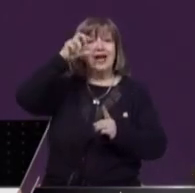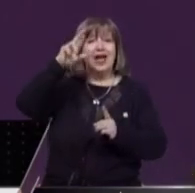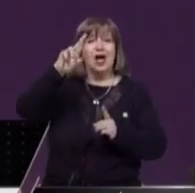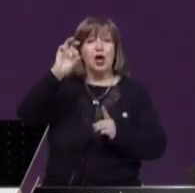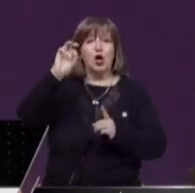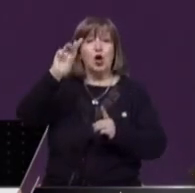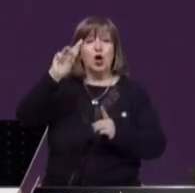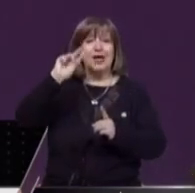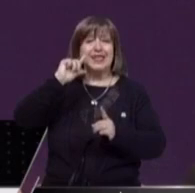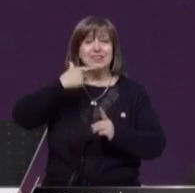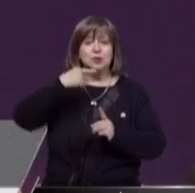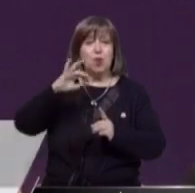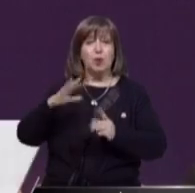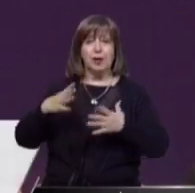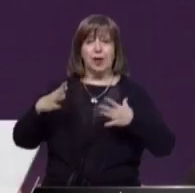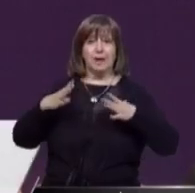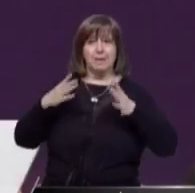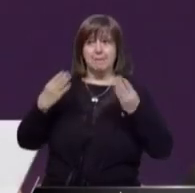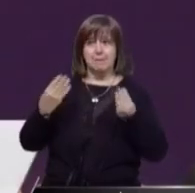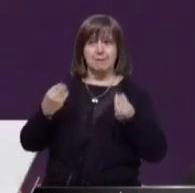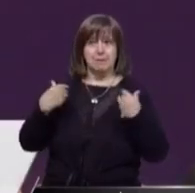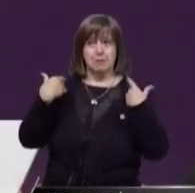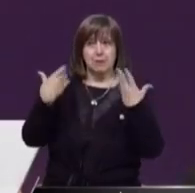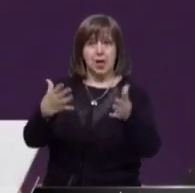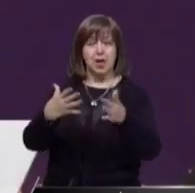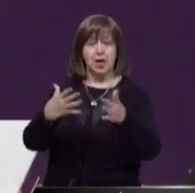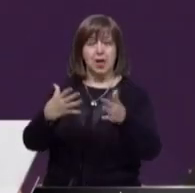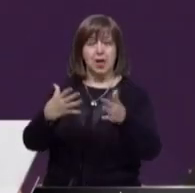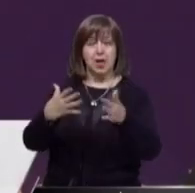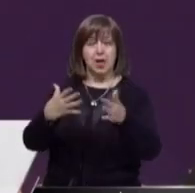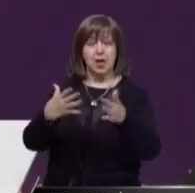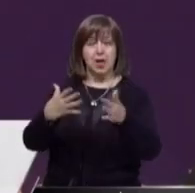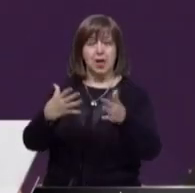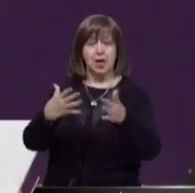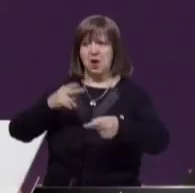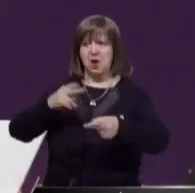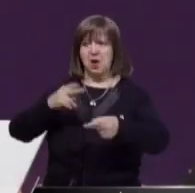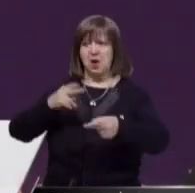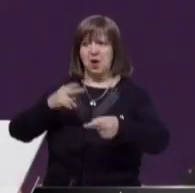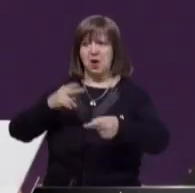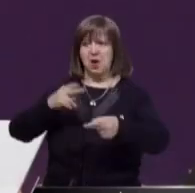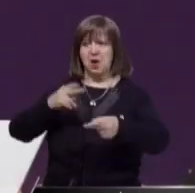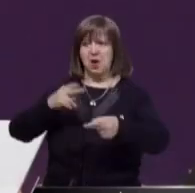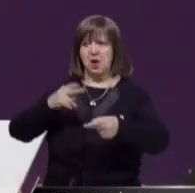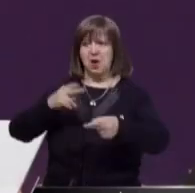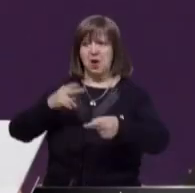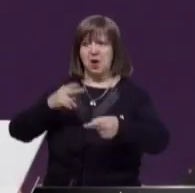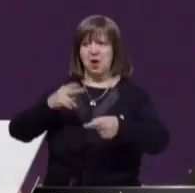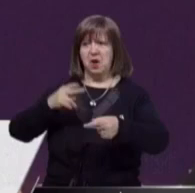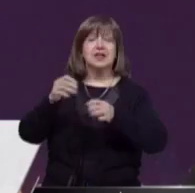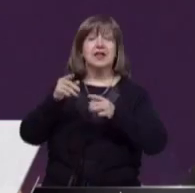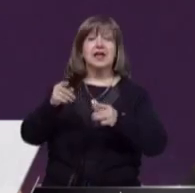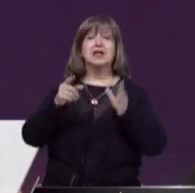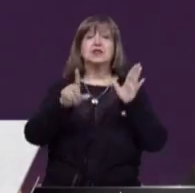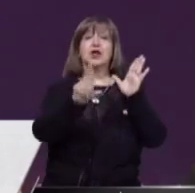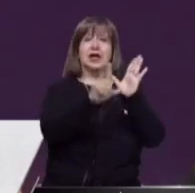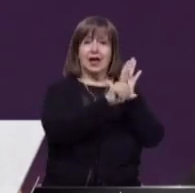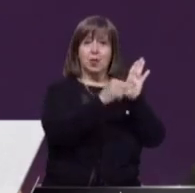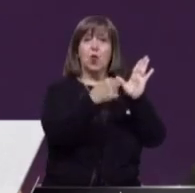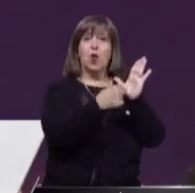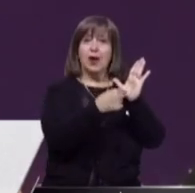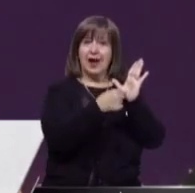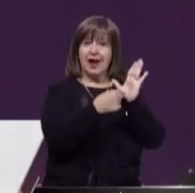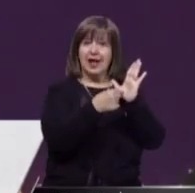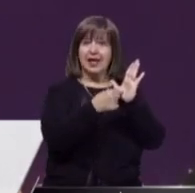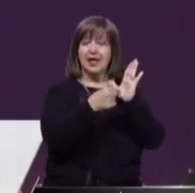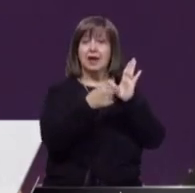busca aterrorizar a la población, tienen que intervenir nuestras Fuerzas Armadas y eso es lo que estamos planteando en el Congreso de la Nación para